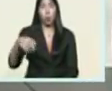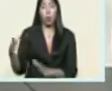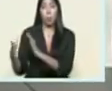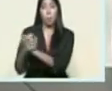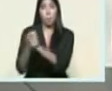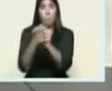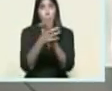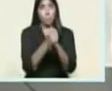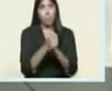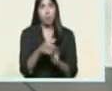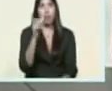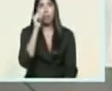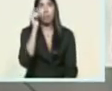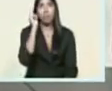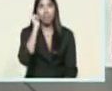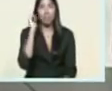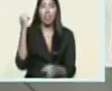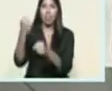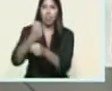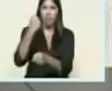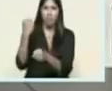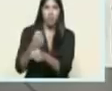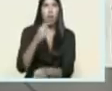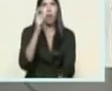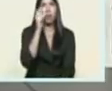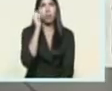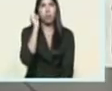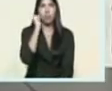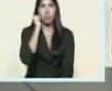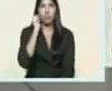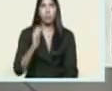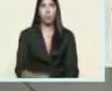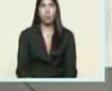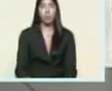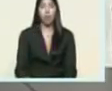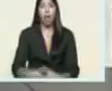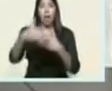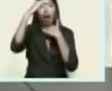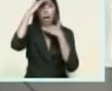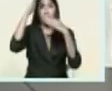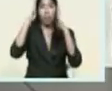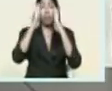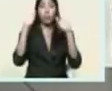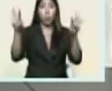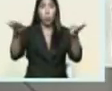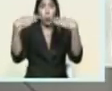compañeros y compañeras, trabajadores y trabajadoras, atención,